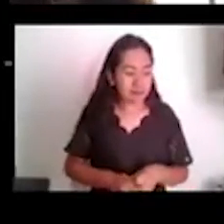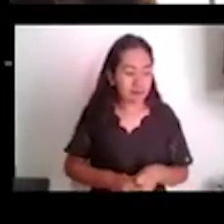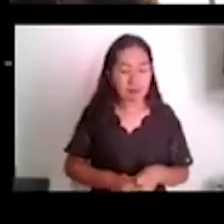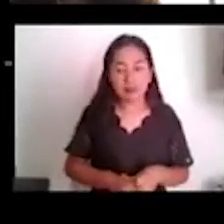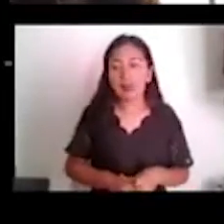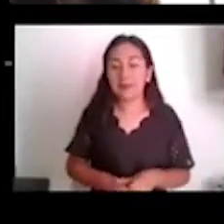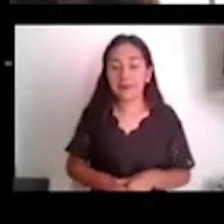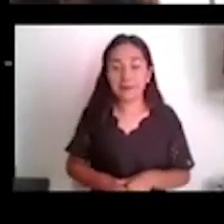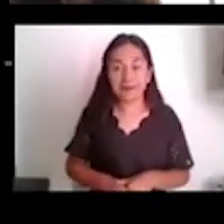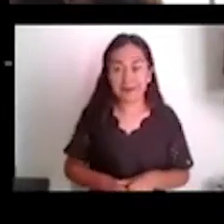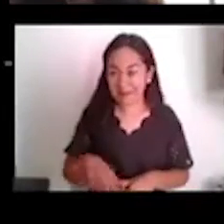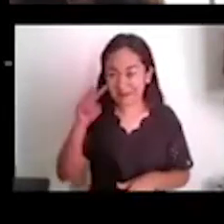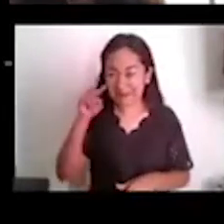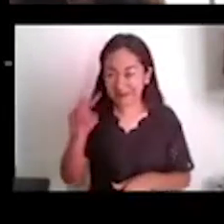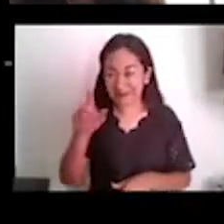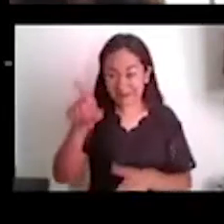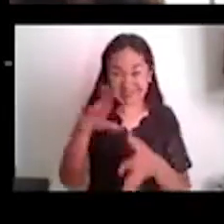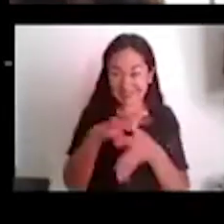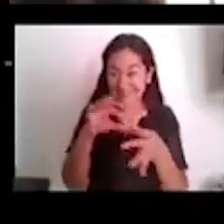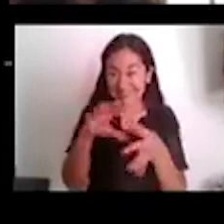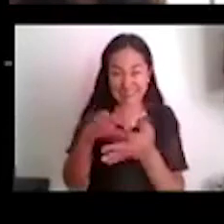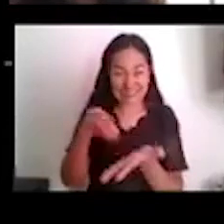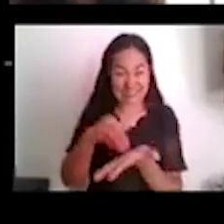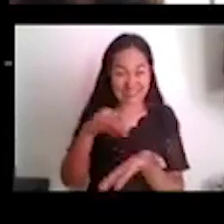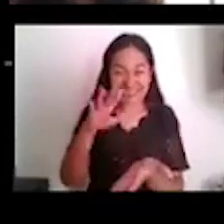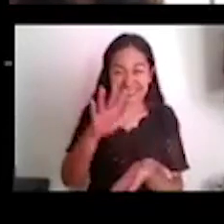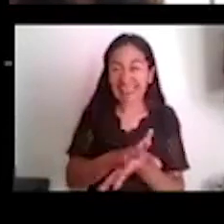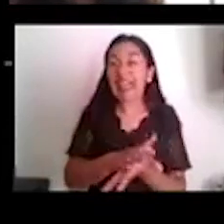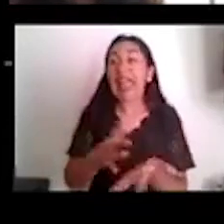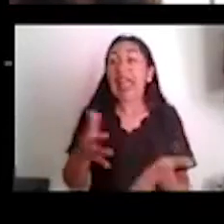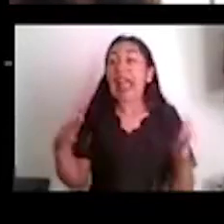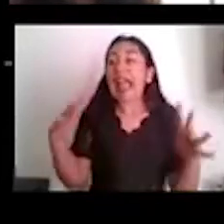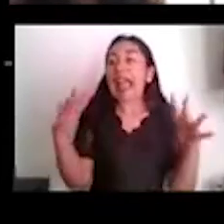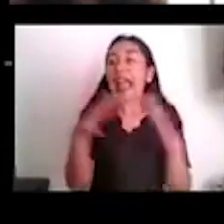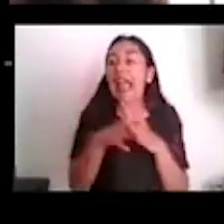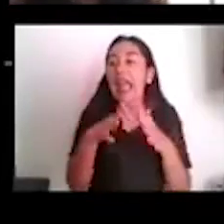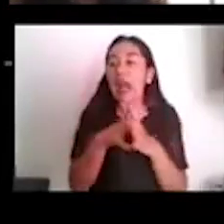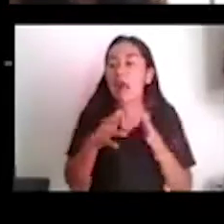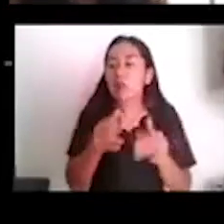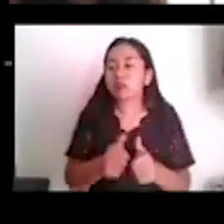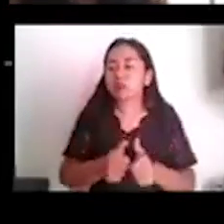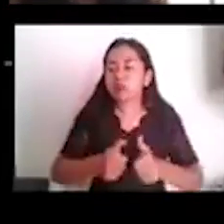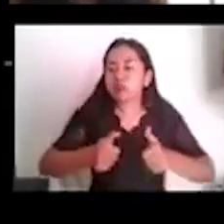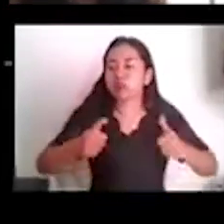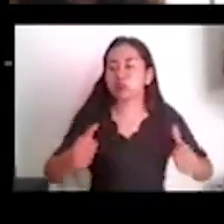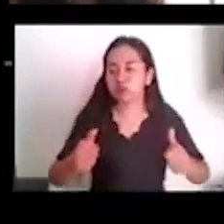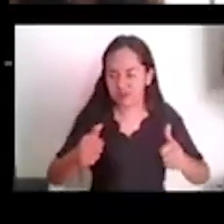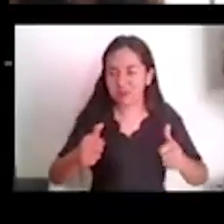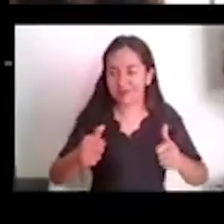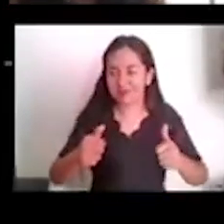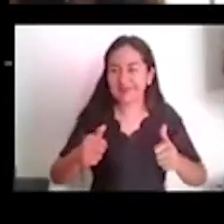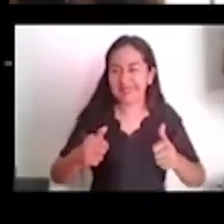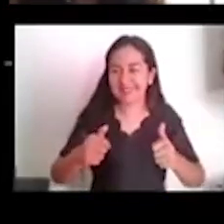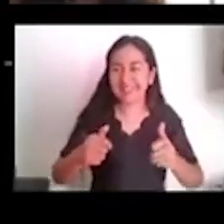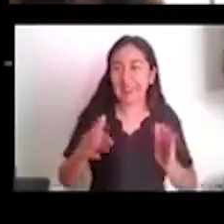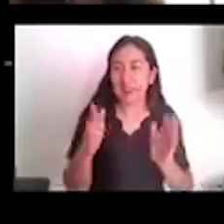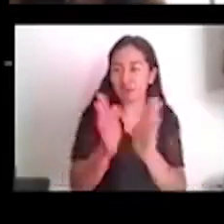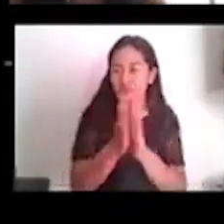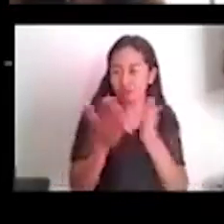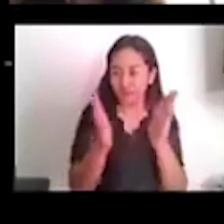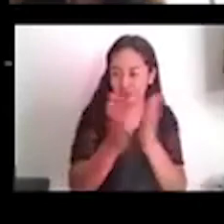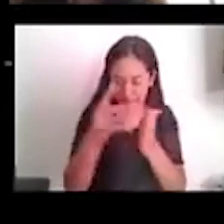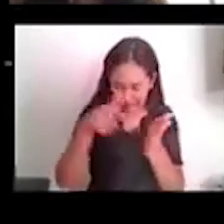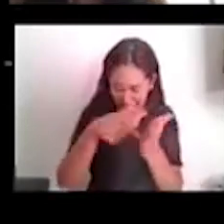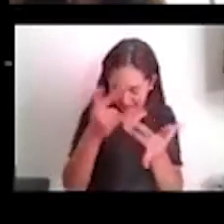Justo lo que comentabas, la Guerra de las Gordas de Salvador Novo es una novela, es una obra